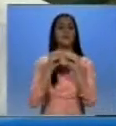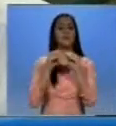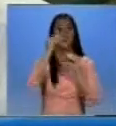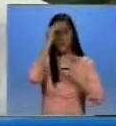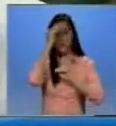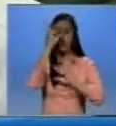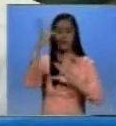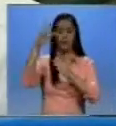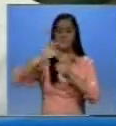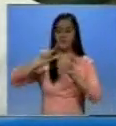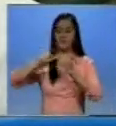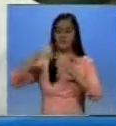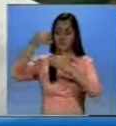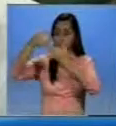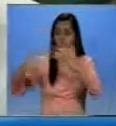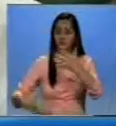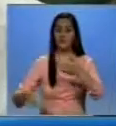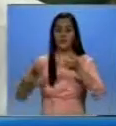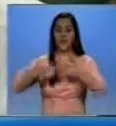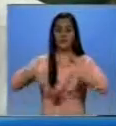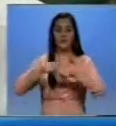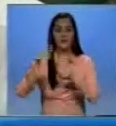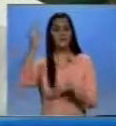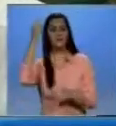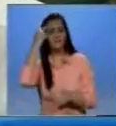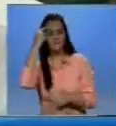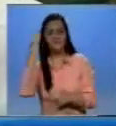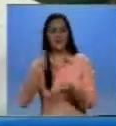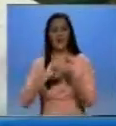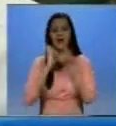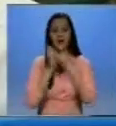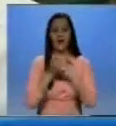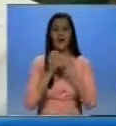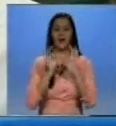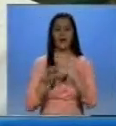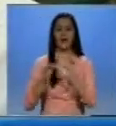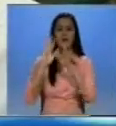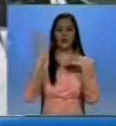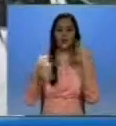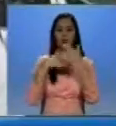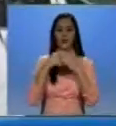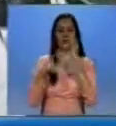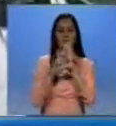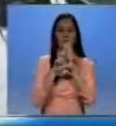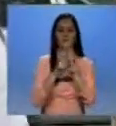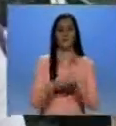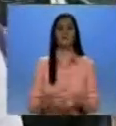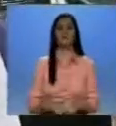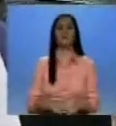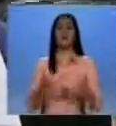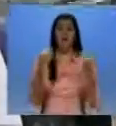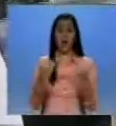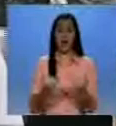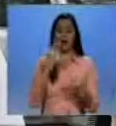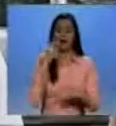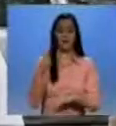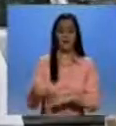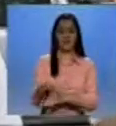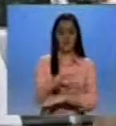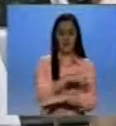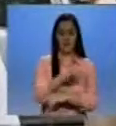la Asamblea en términos de la conveniencia de adecuar ese marco jurídico. Actualmente la Fiscalía y la